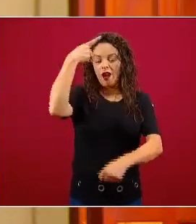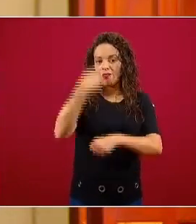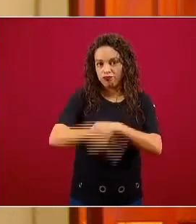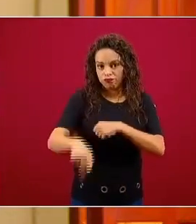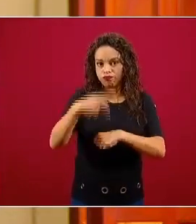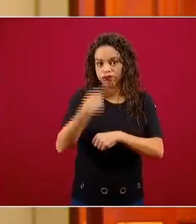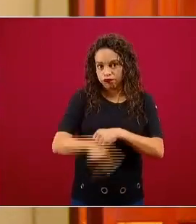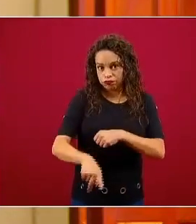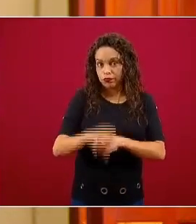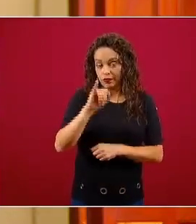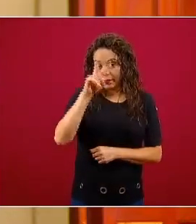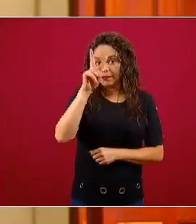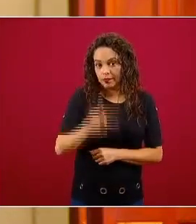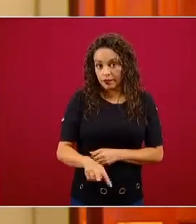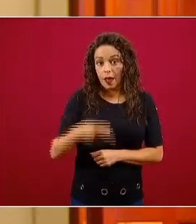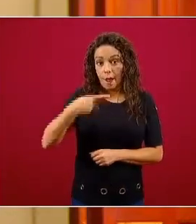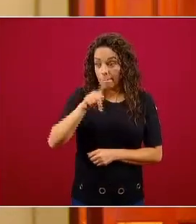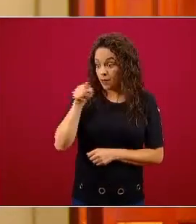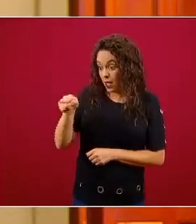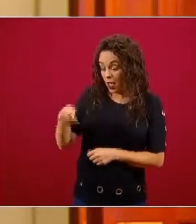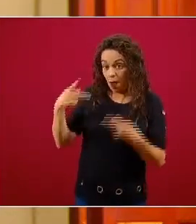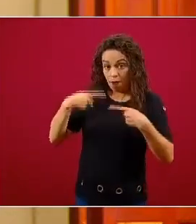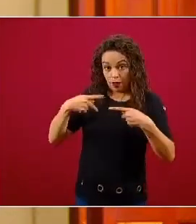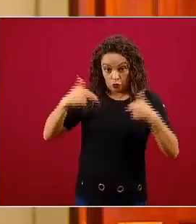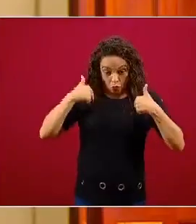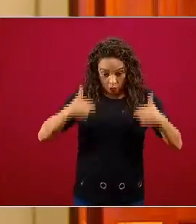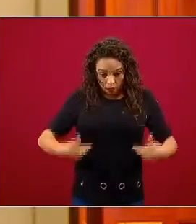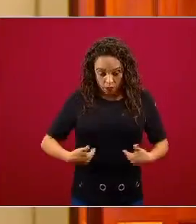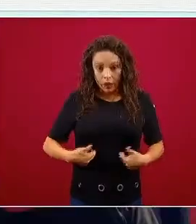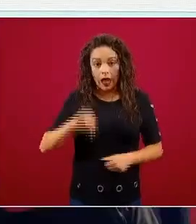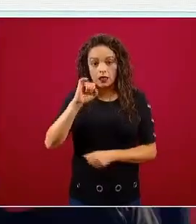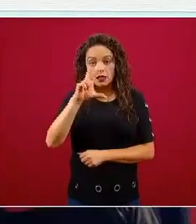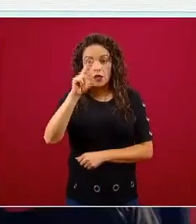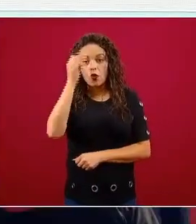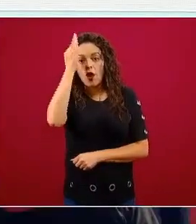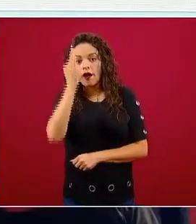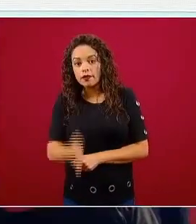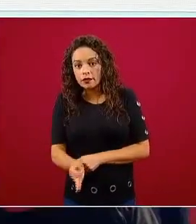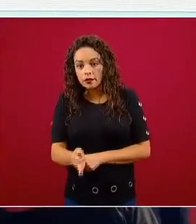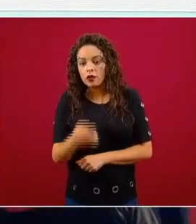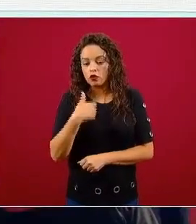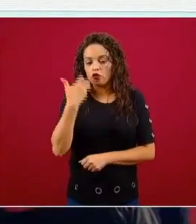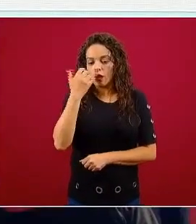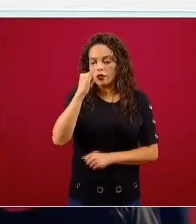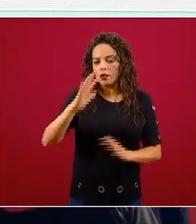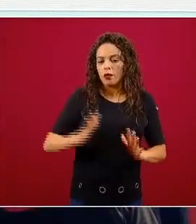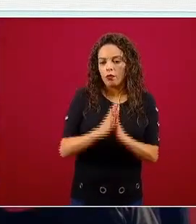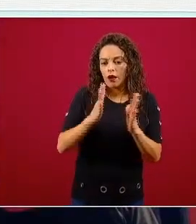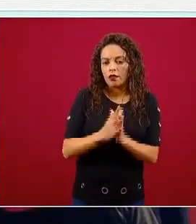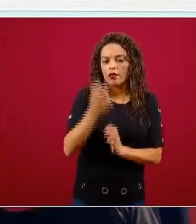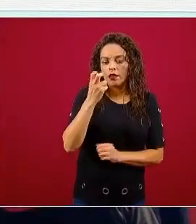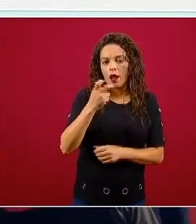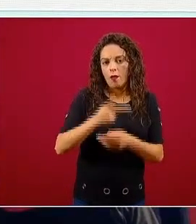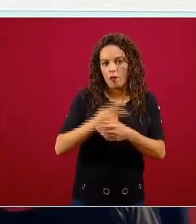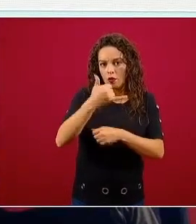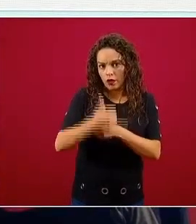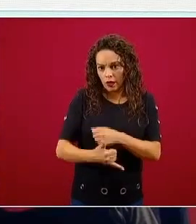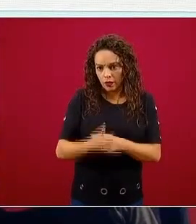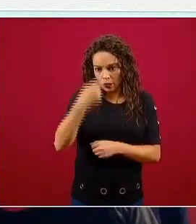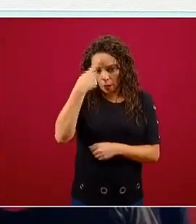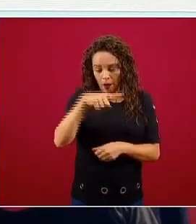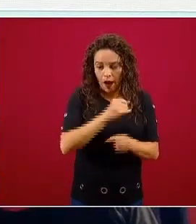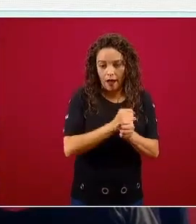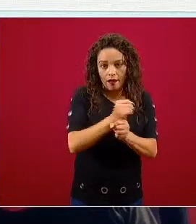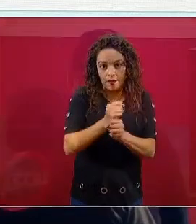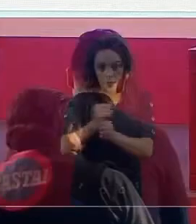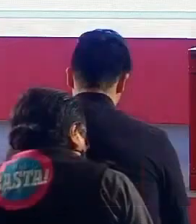manera libre acepta o no participar en un proyecto de investigación como sujeto. Y entonces luego ya